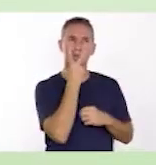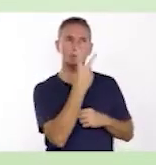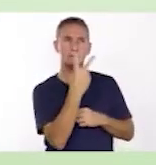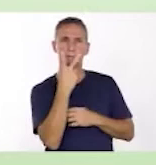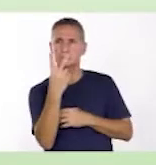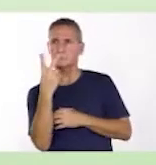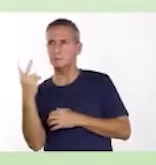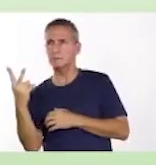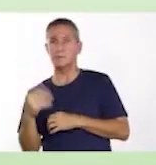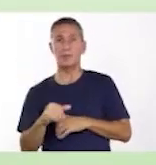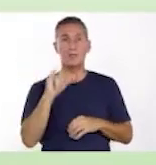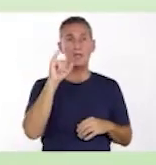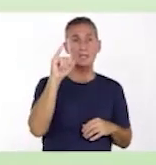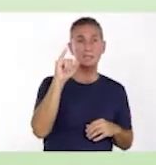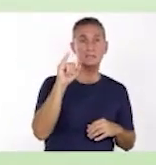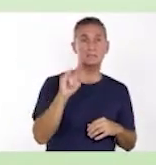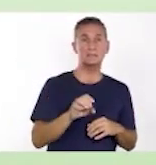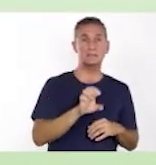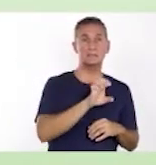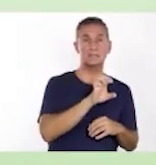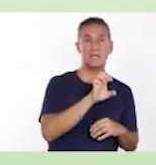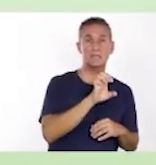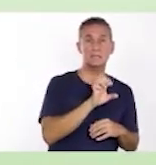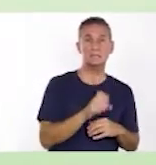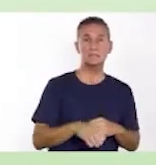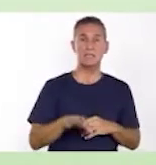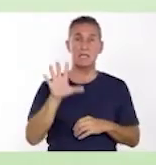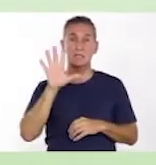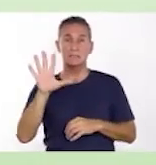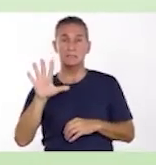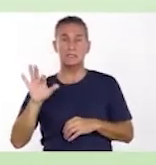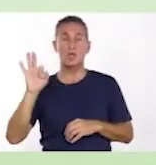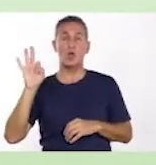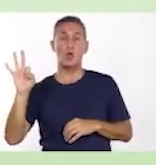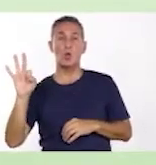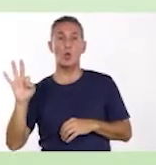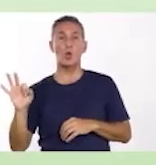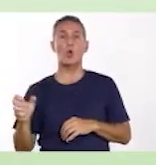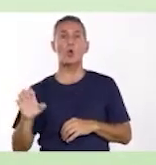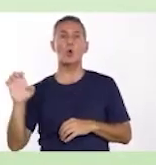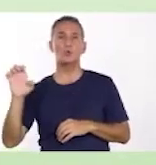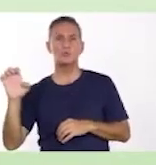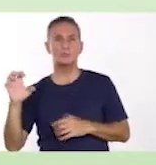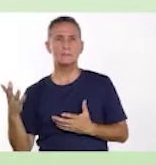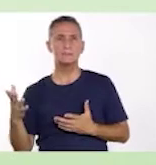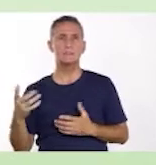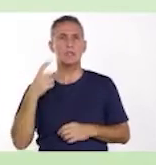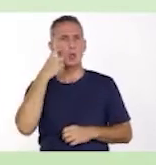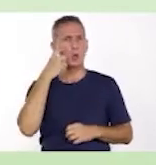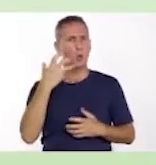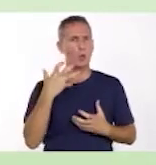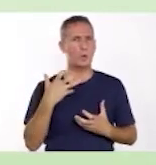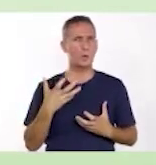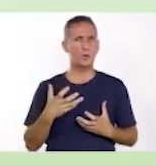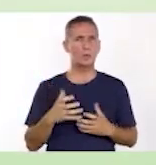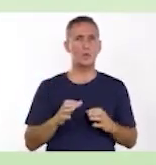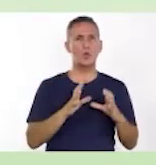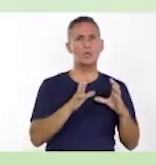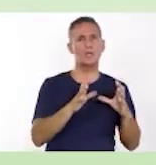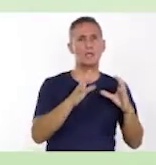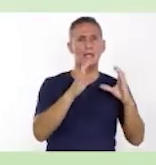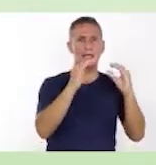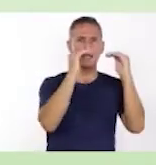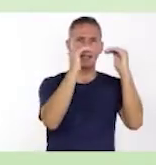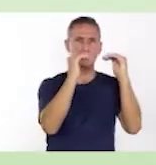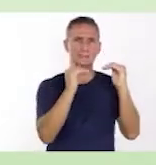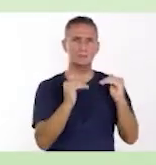6 escenas. En el acto 5, 8 escenas. Pero lo importante es que tiene su estructura